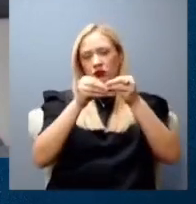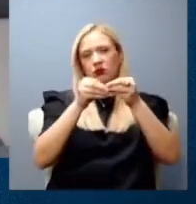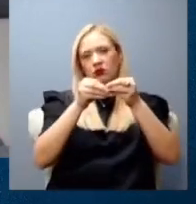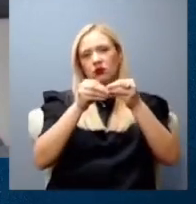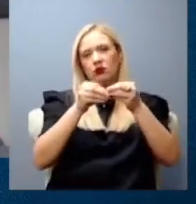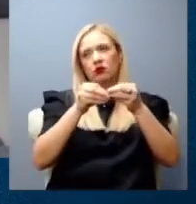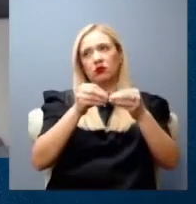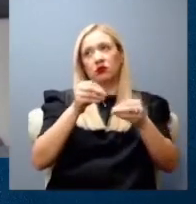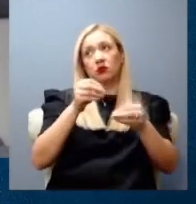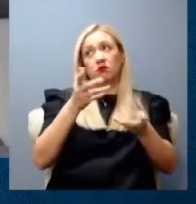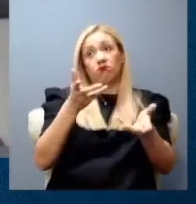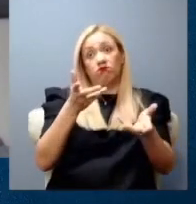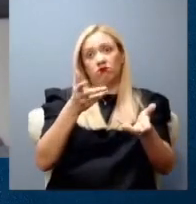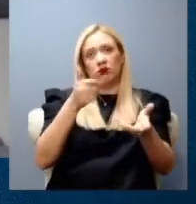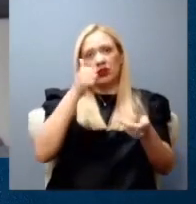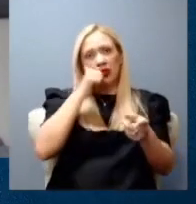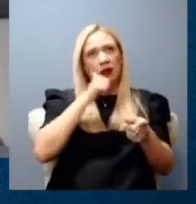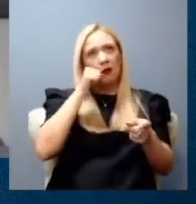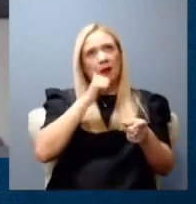siempre